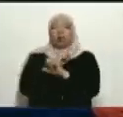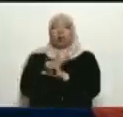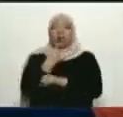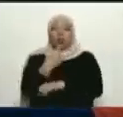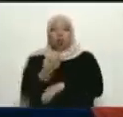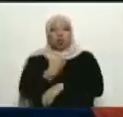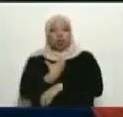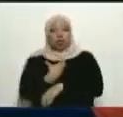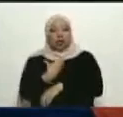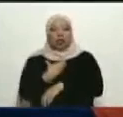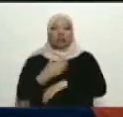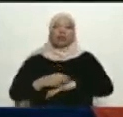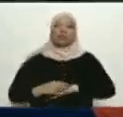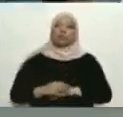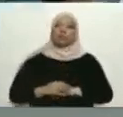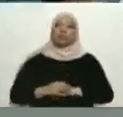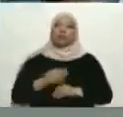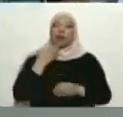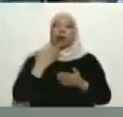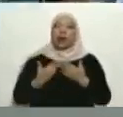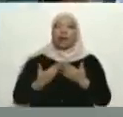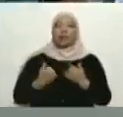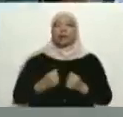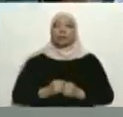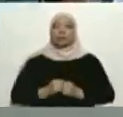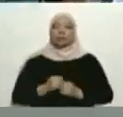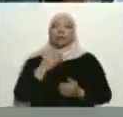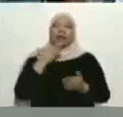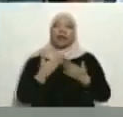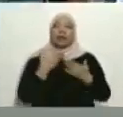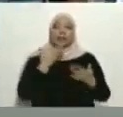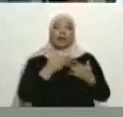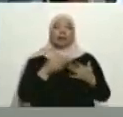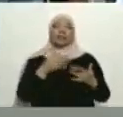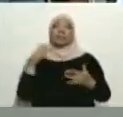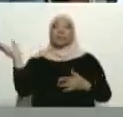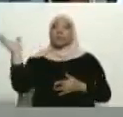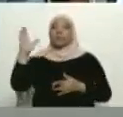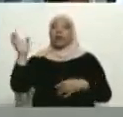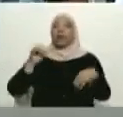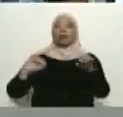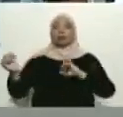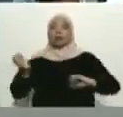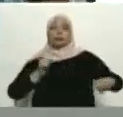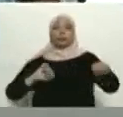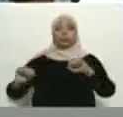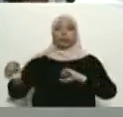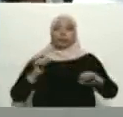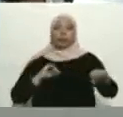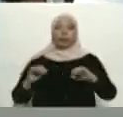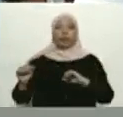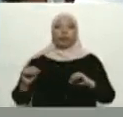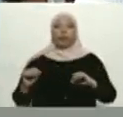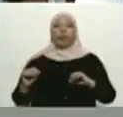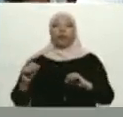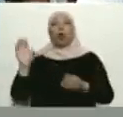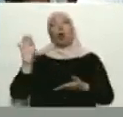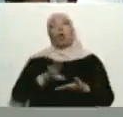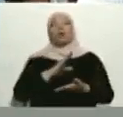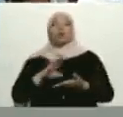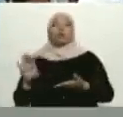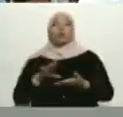almiranta Bueno gracias vicepresidenta de verdad que aquí Caracas se movilizó tanto en los conciertos